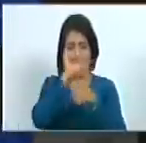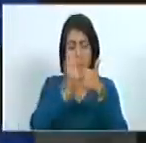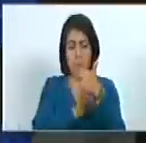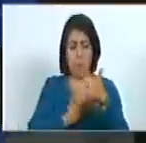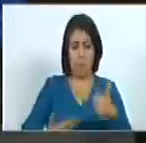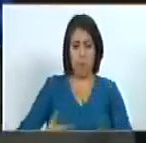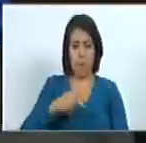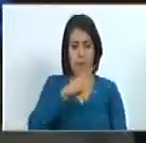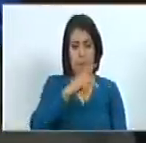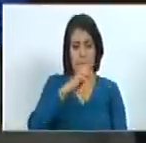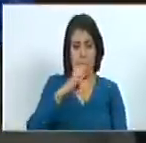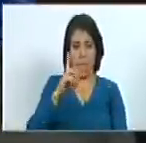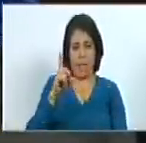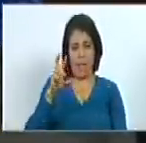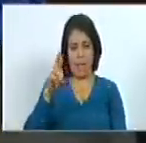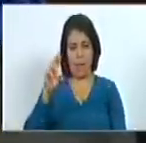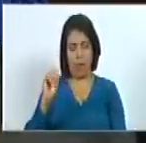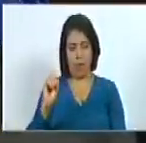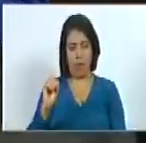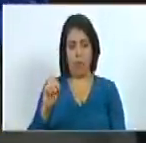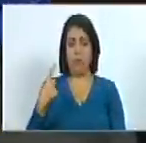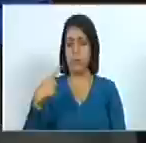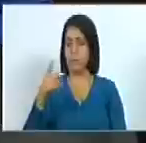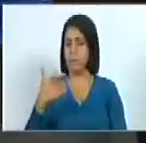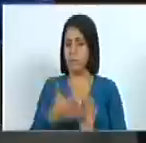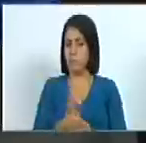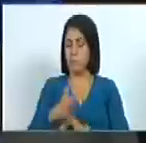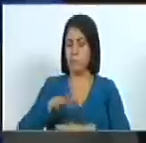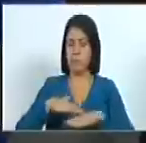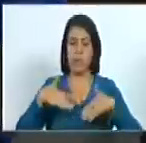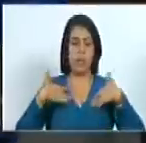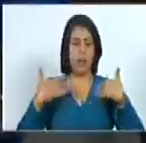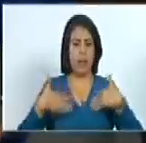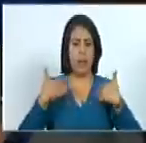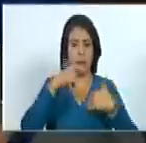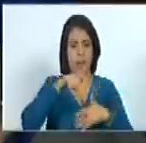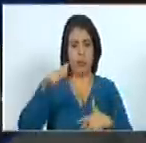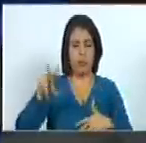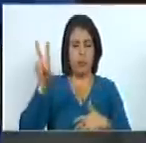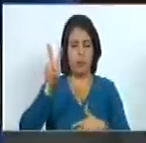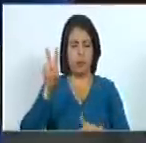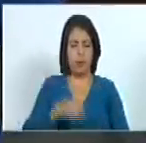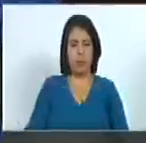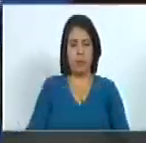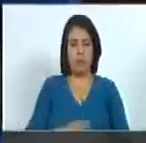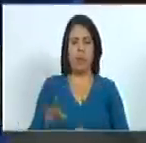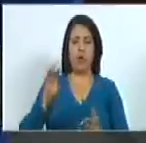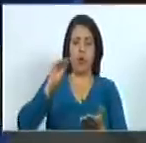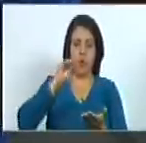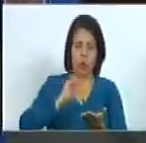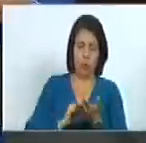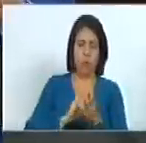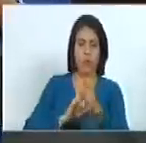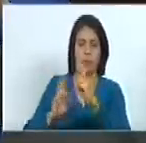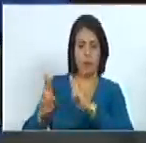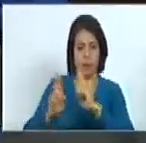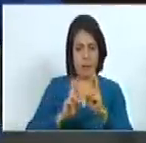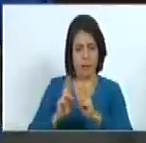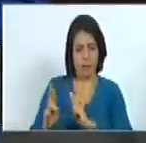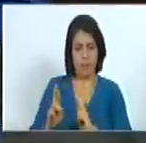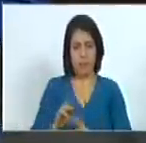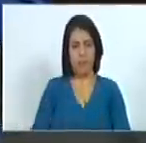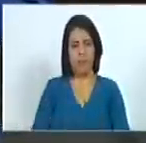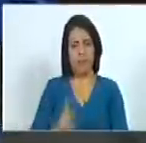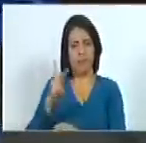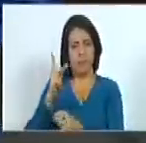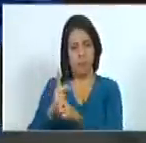y el vicepresidente Pedro Aliana, tiene que ser de regocijo para los venezolanos. Se retoman las relaciones